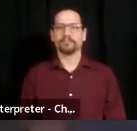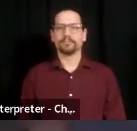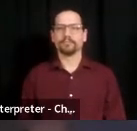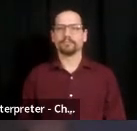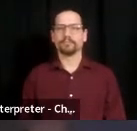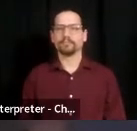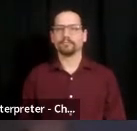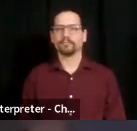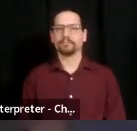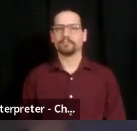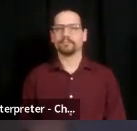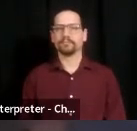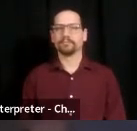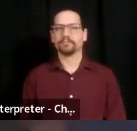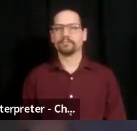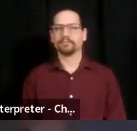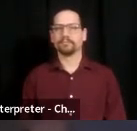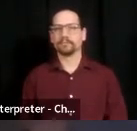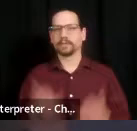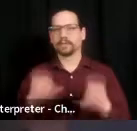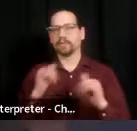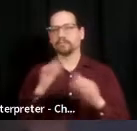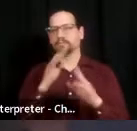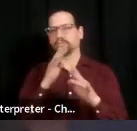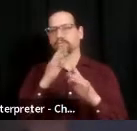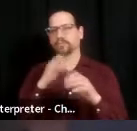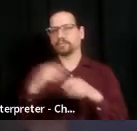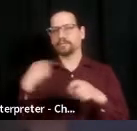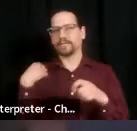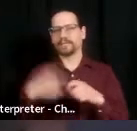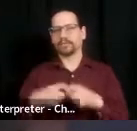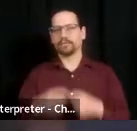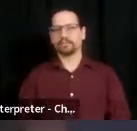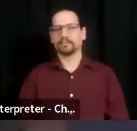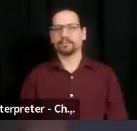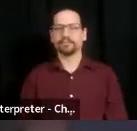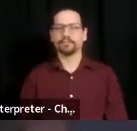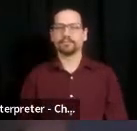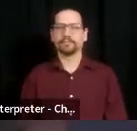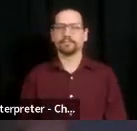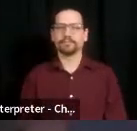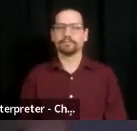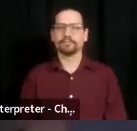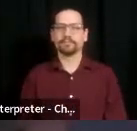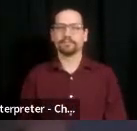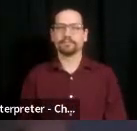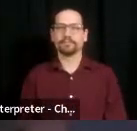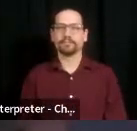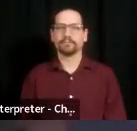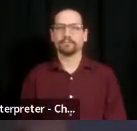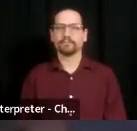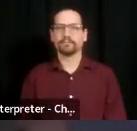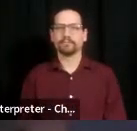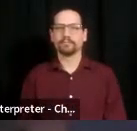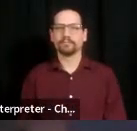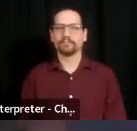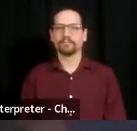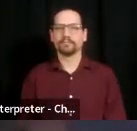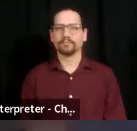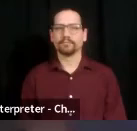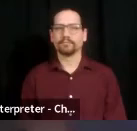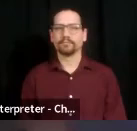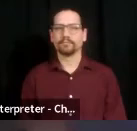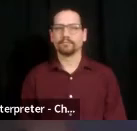que la transportación de los autobuses de Rhode van a estar disponibles mañana en la mañana. Hoy no